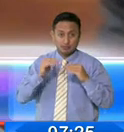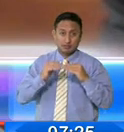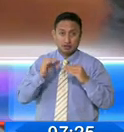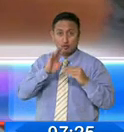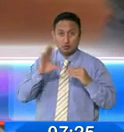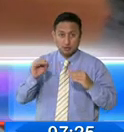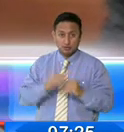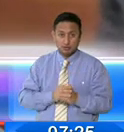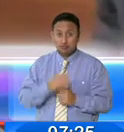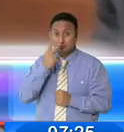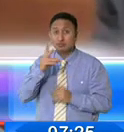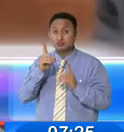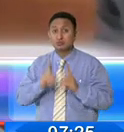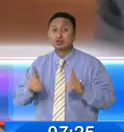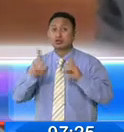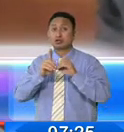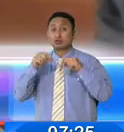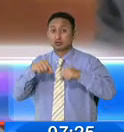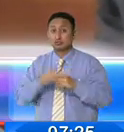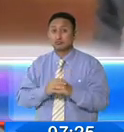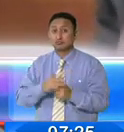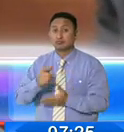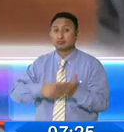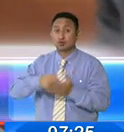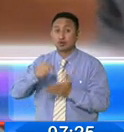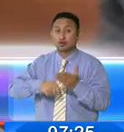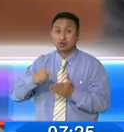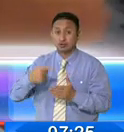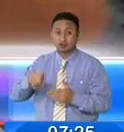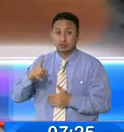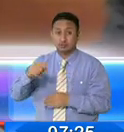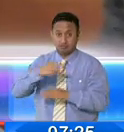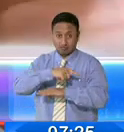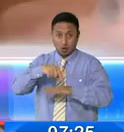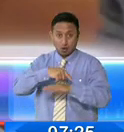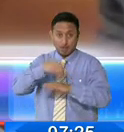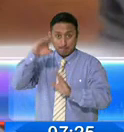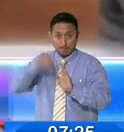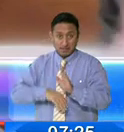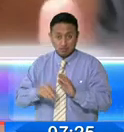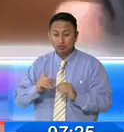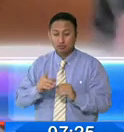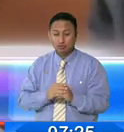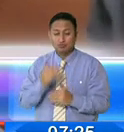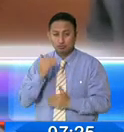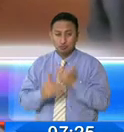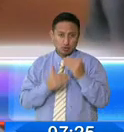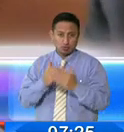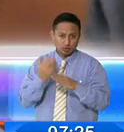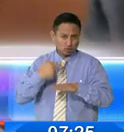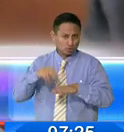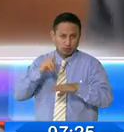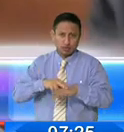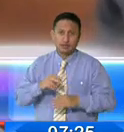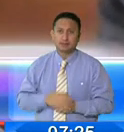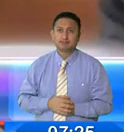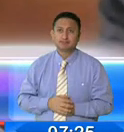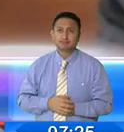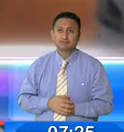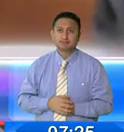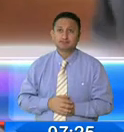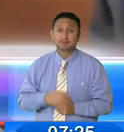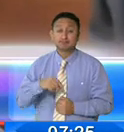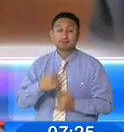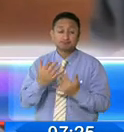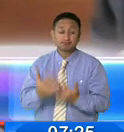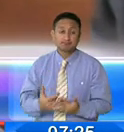números es que cada vez hay menos contratos que tienen reducción de jornada. Han regresado paulatinamente a la normalidad. Por lo tanto, esperamos que esa